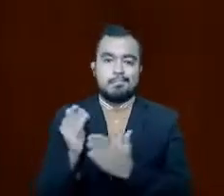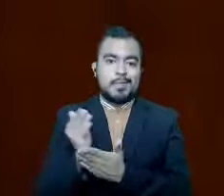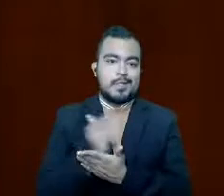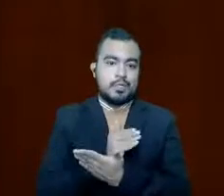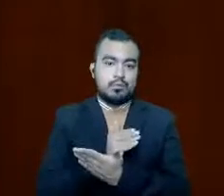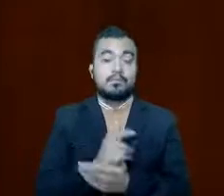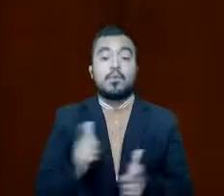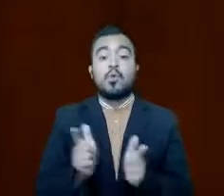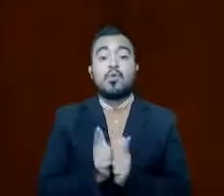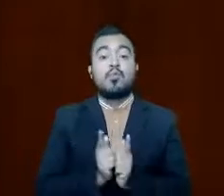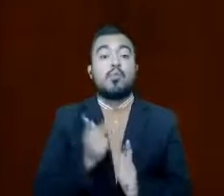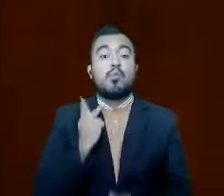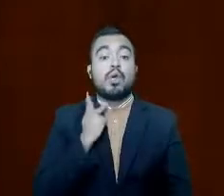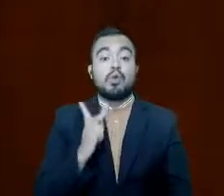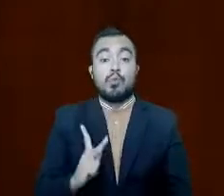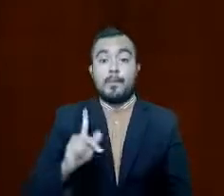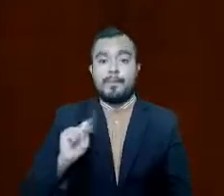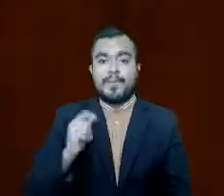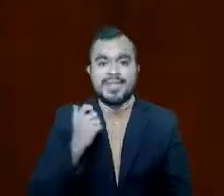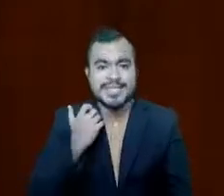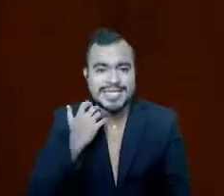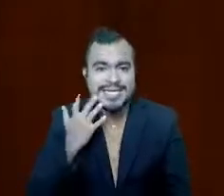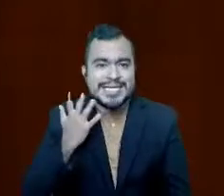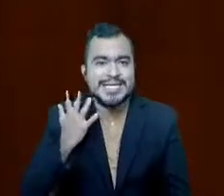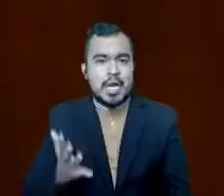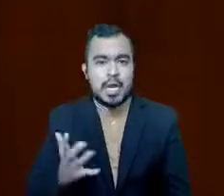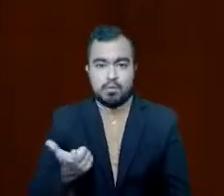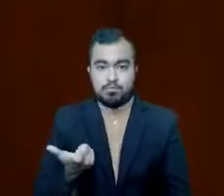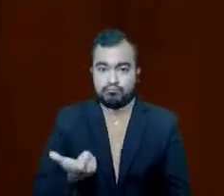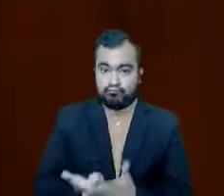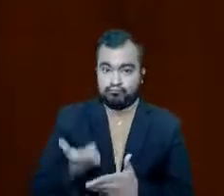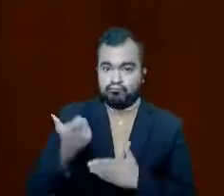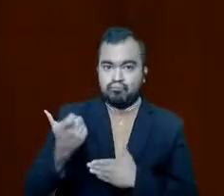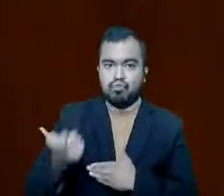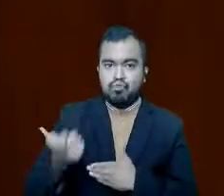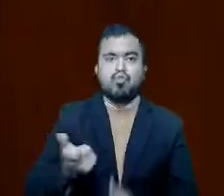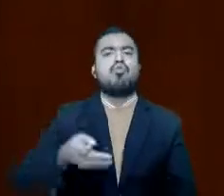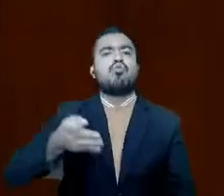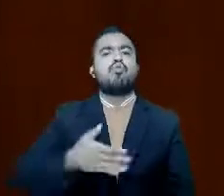buscaremos que se paguen precios justos